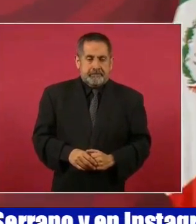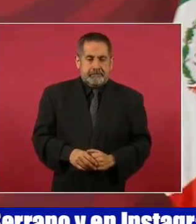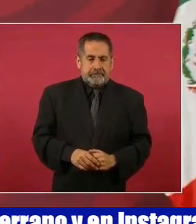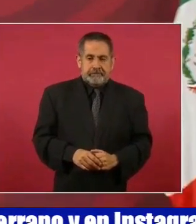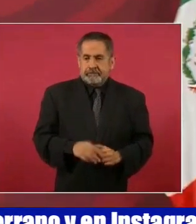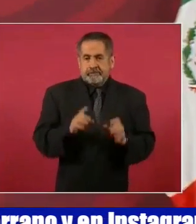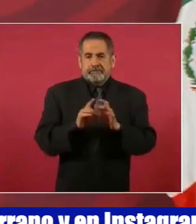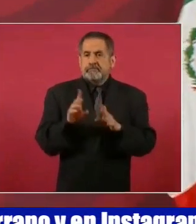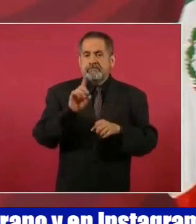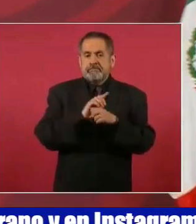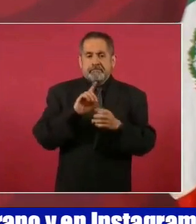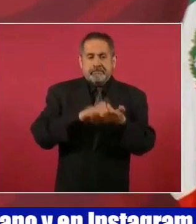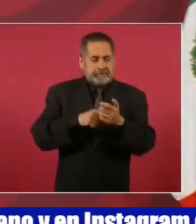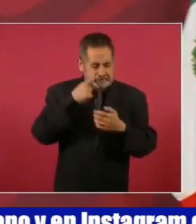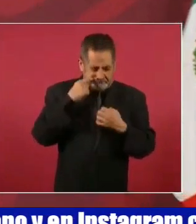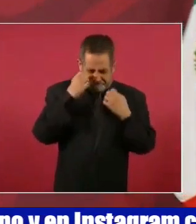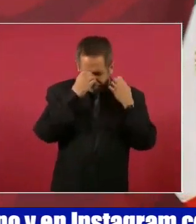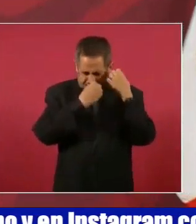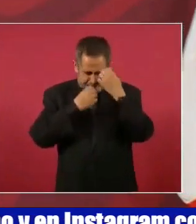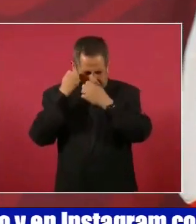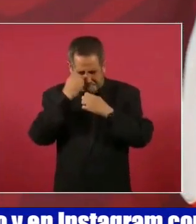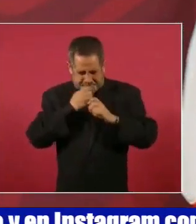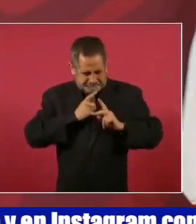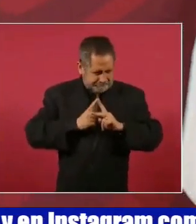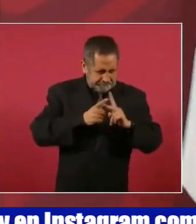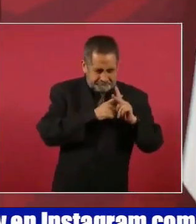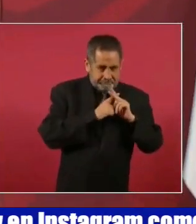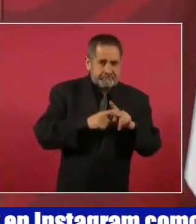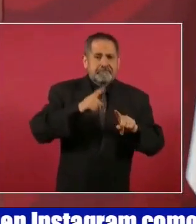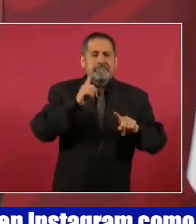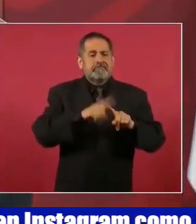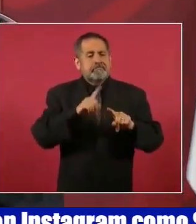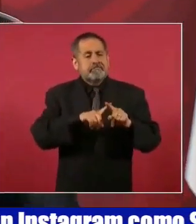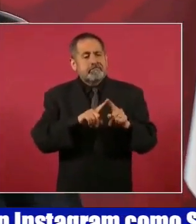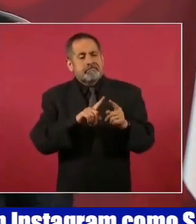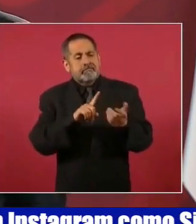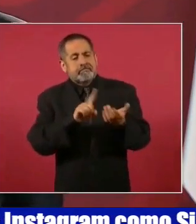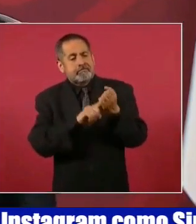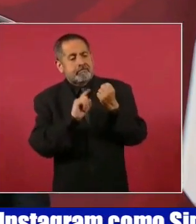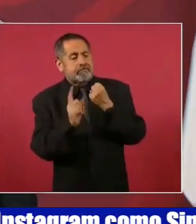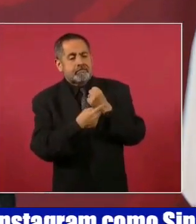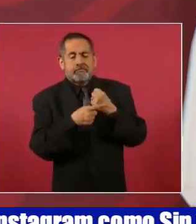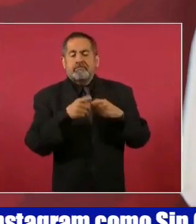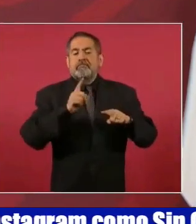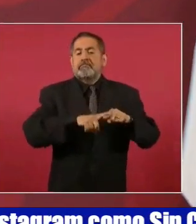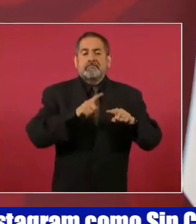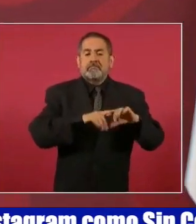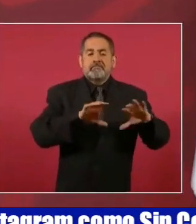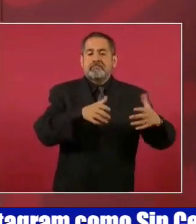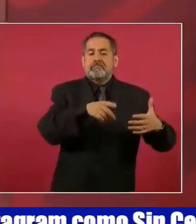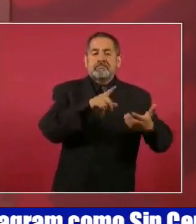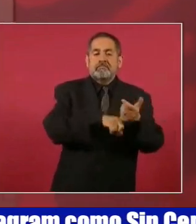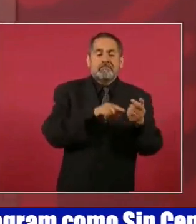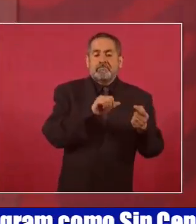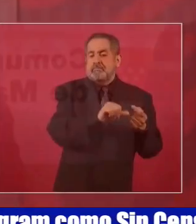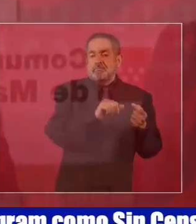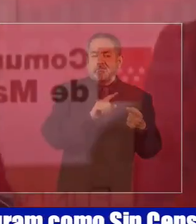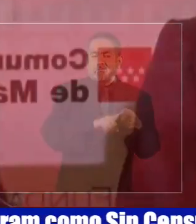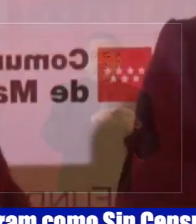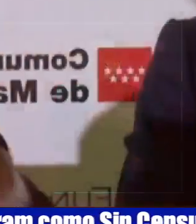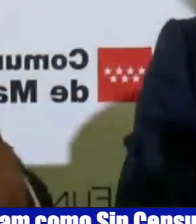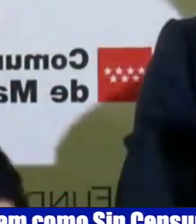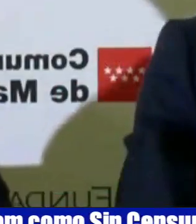castigo por su mal proceder. Yo, si les soy perfectamente honesto, creo que no han recibido su castigo. Siguen siendo invitados a estos foros